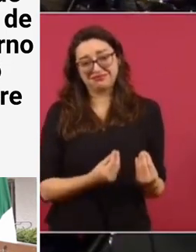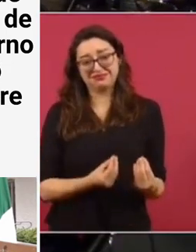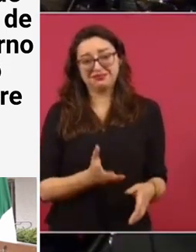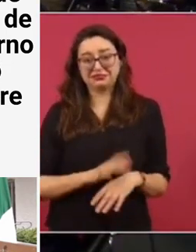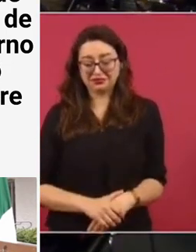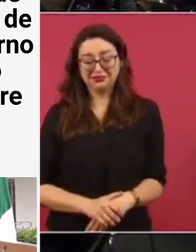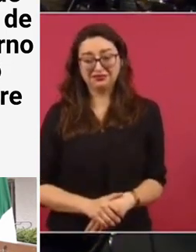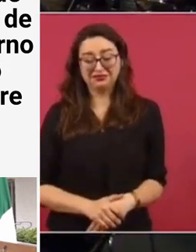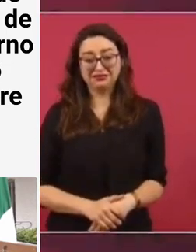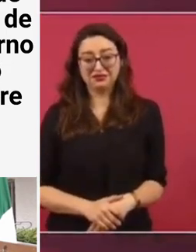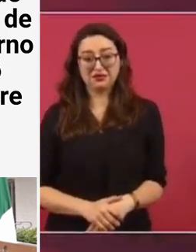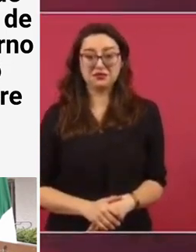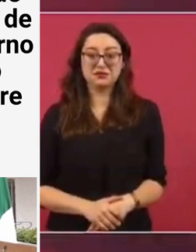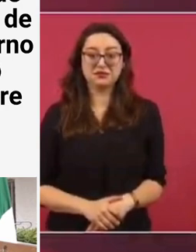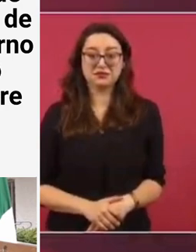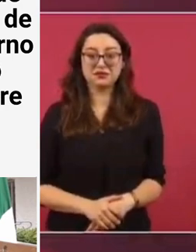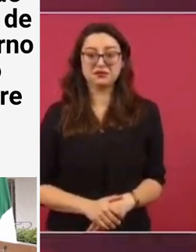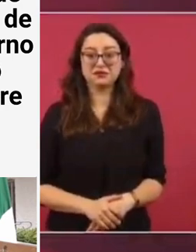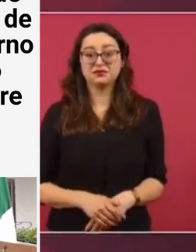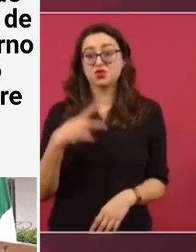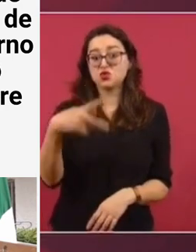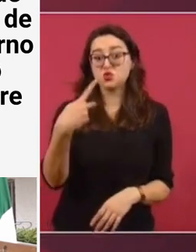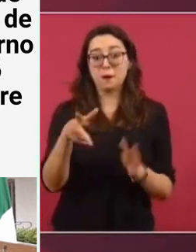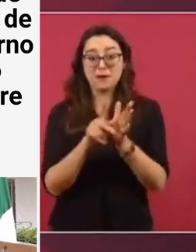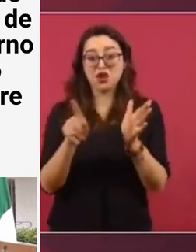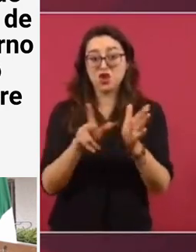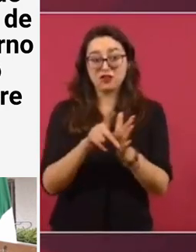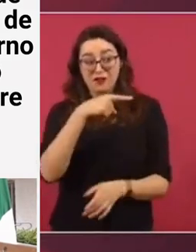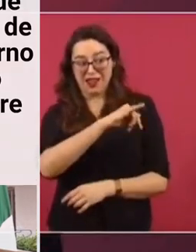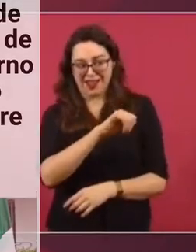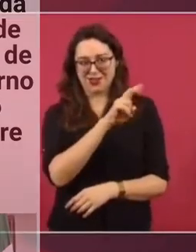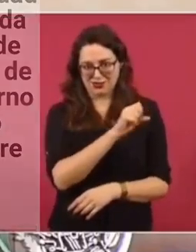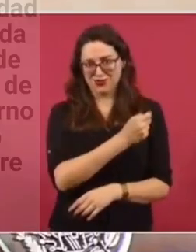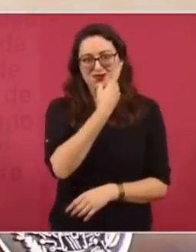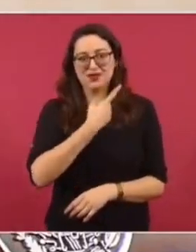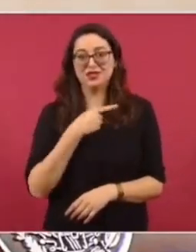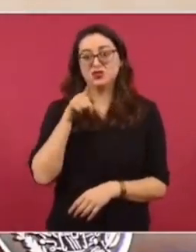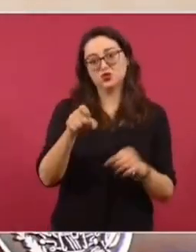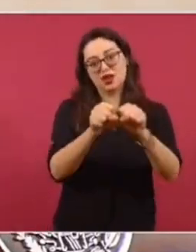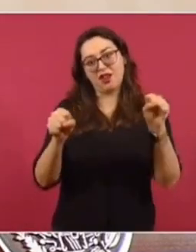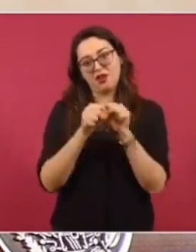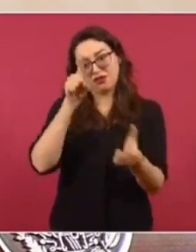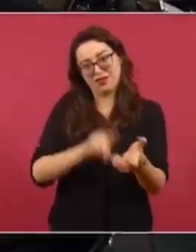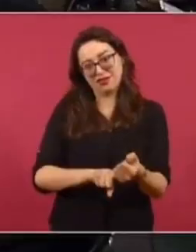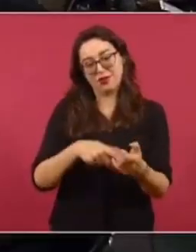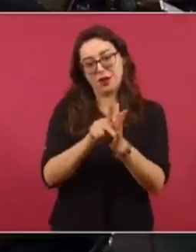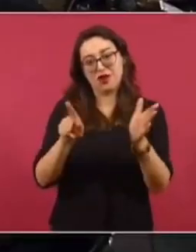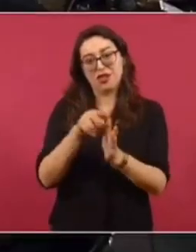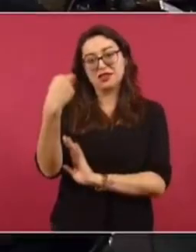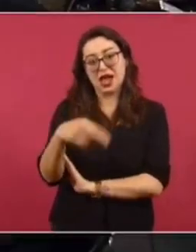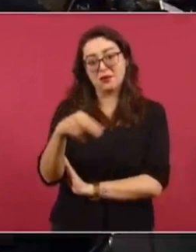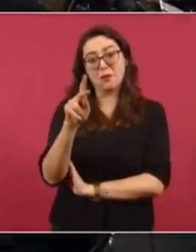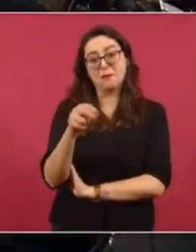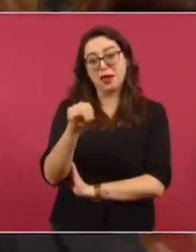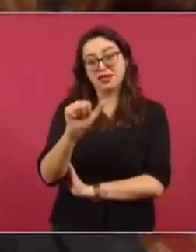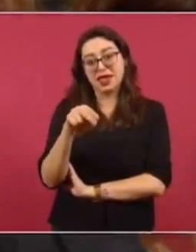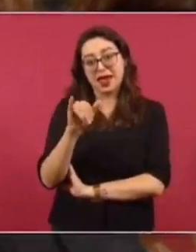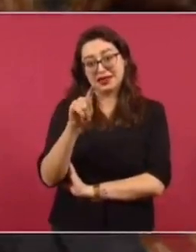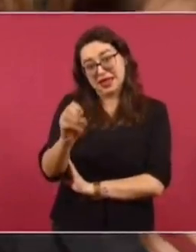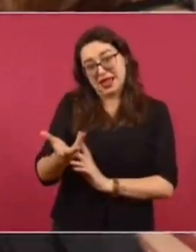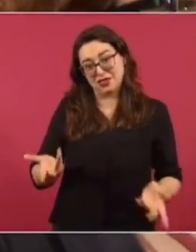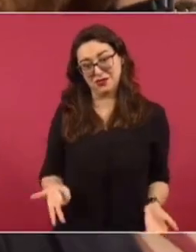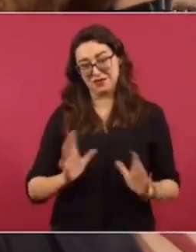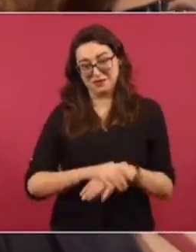Un salón en su periódico que se llama, me dice Jesús, que me está soplando aquí. Que se llama Peña Nieto. Bueno, no lo conoce usted. Mostrar